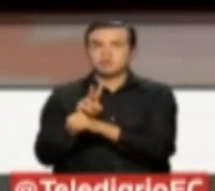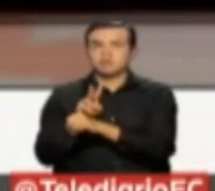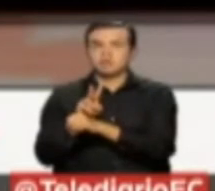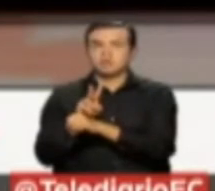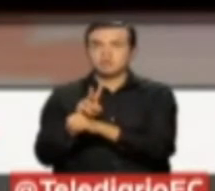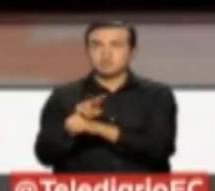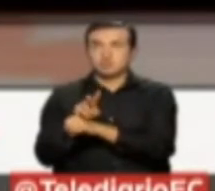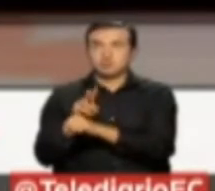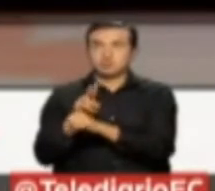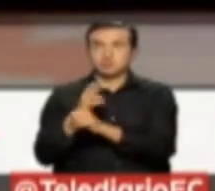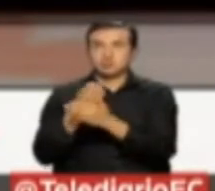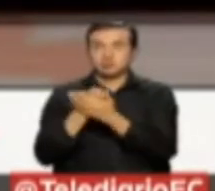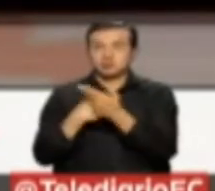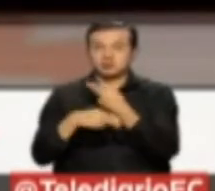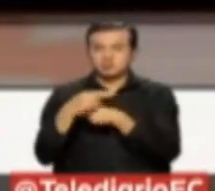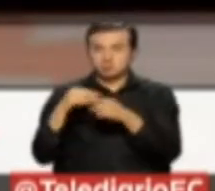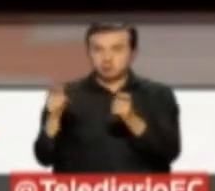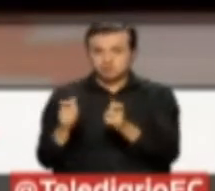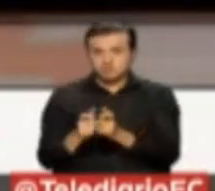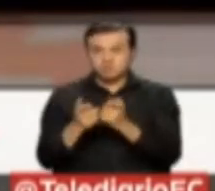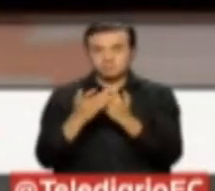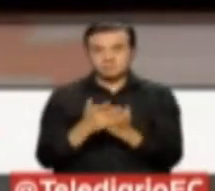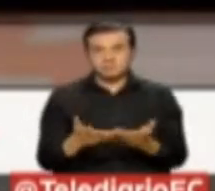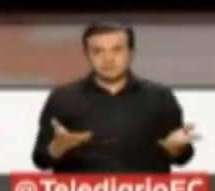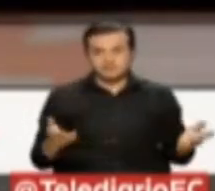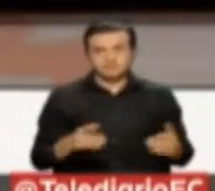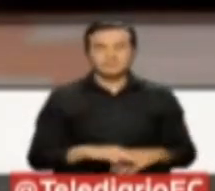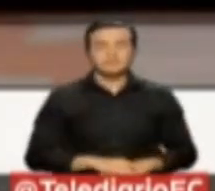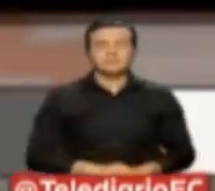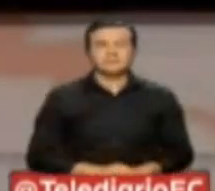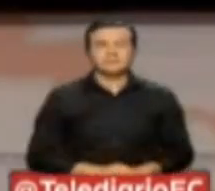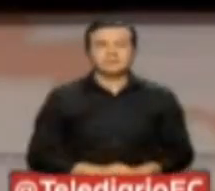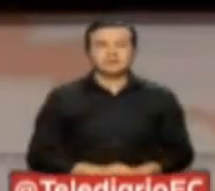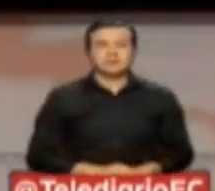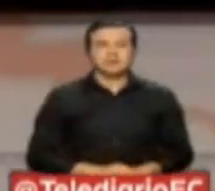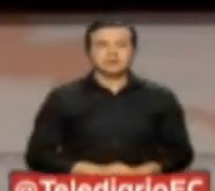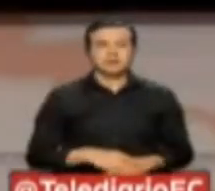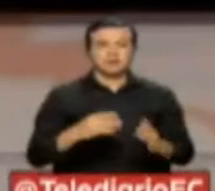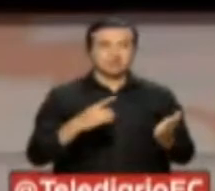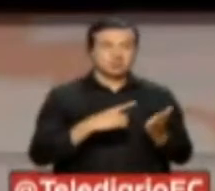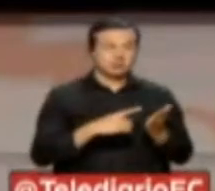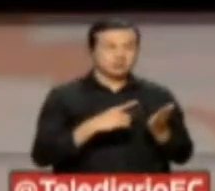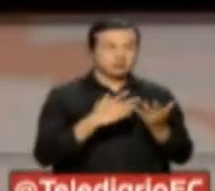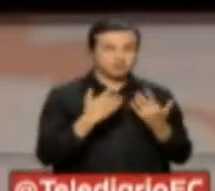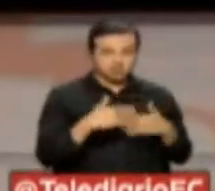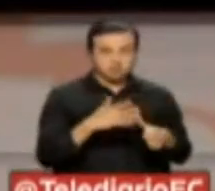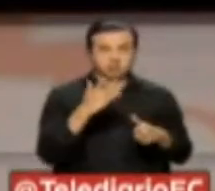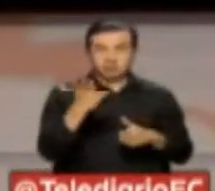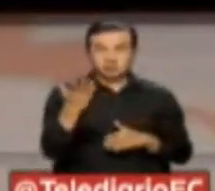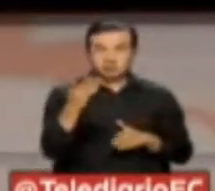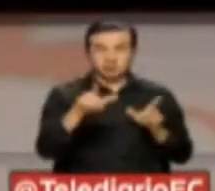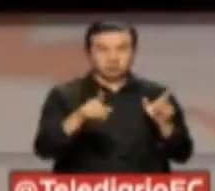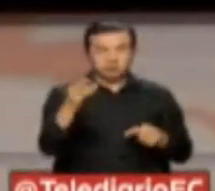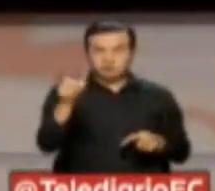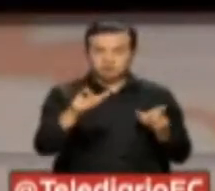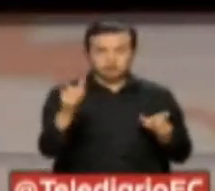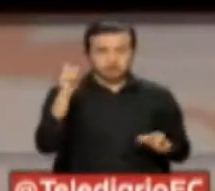economía popular y solidaria estando en pedidos de impugnaciones y ha recibido impugnaciones